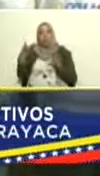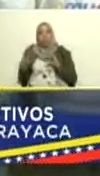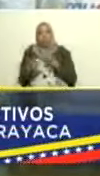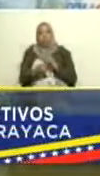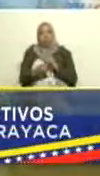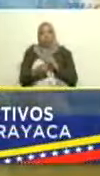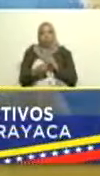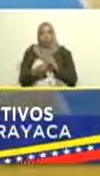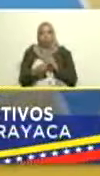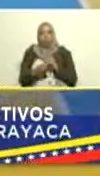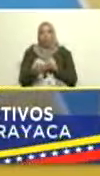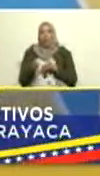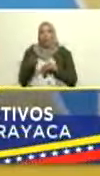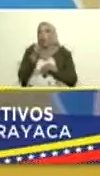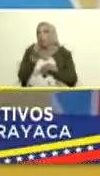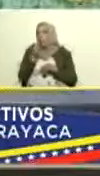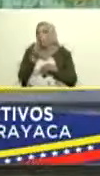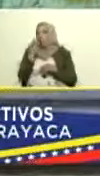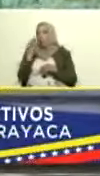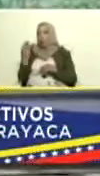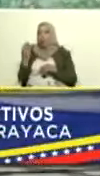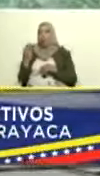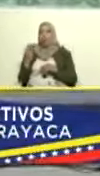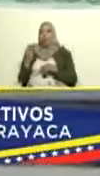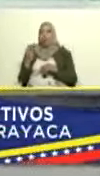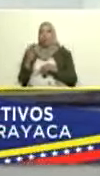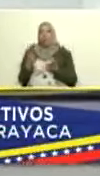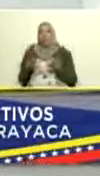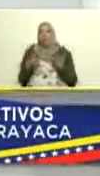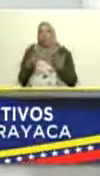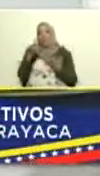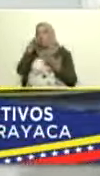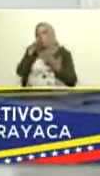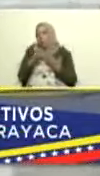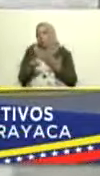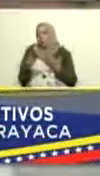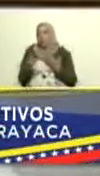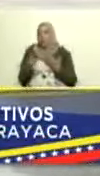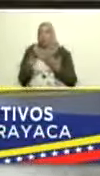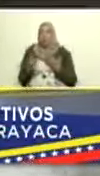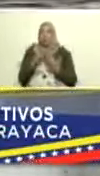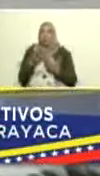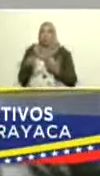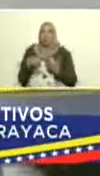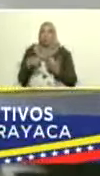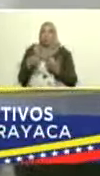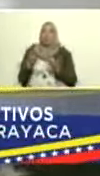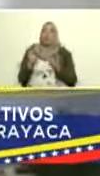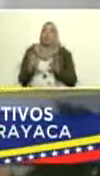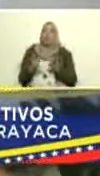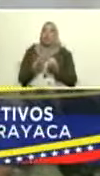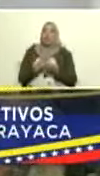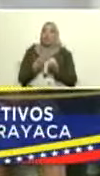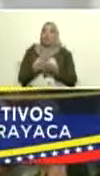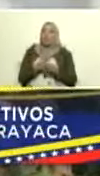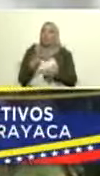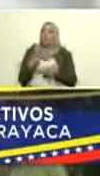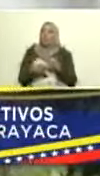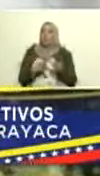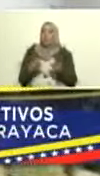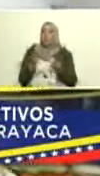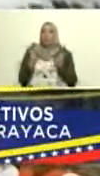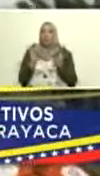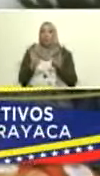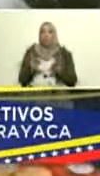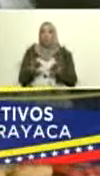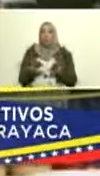para festejar ese octavo aniversario. Pero nosotros, pues, desde aquí, desde este territorio,